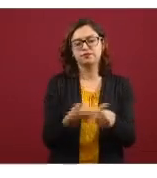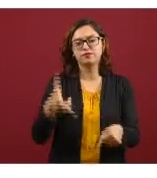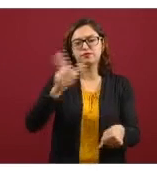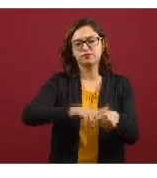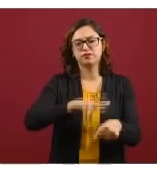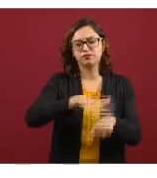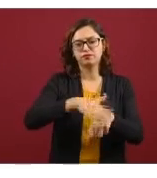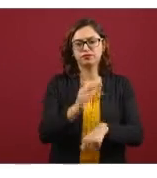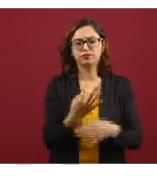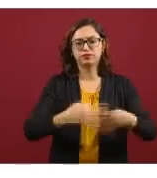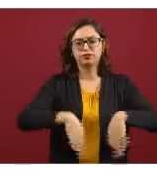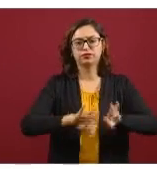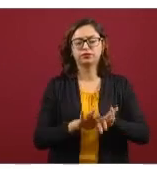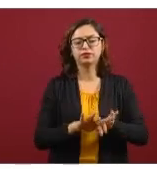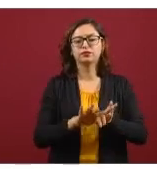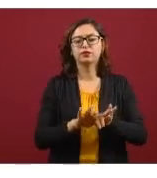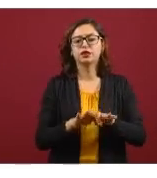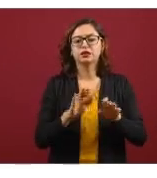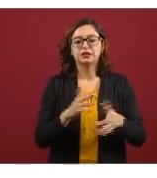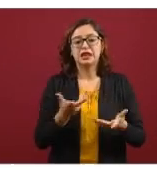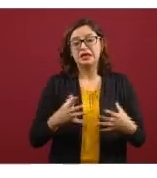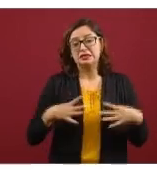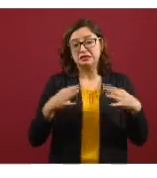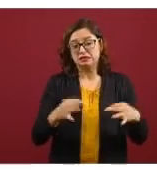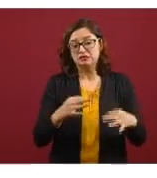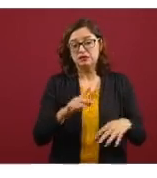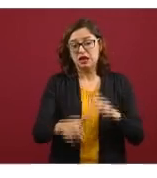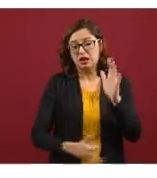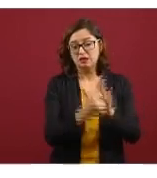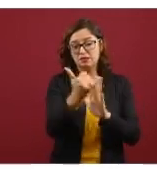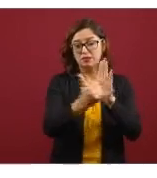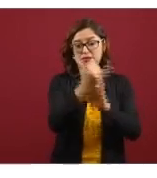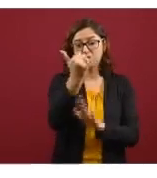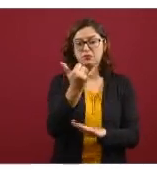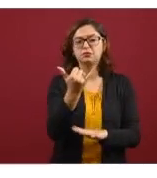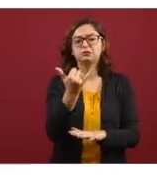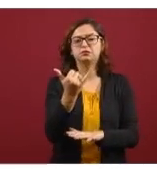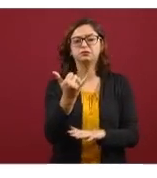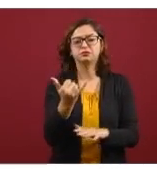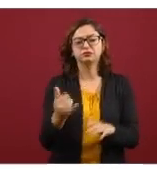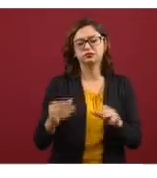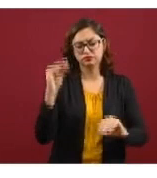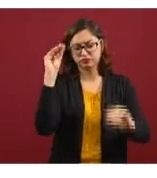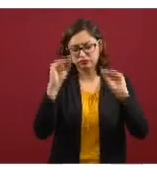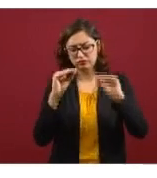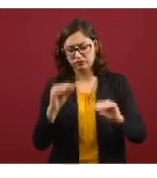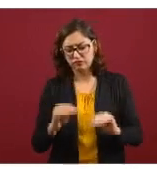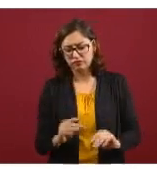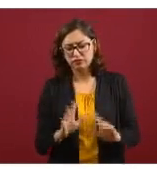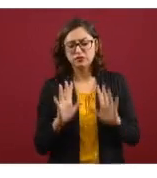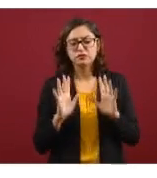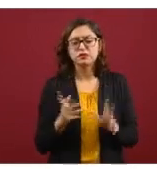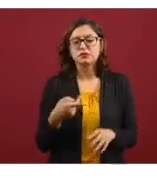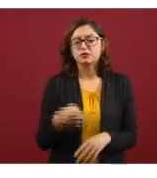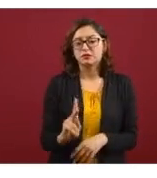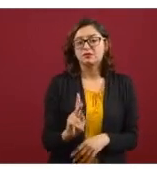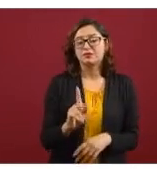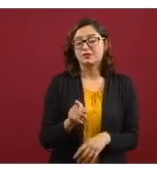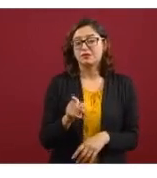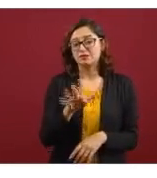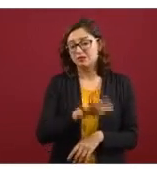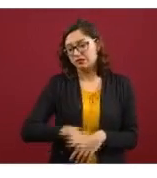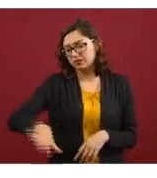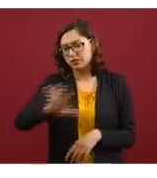Cuando se crearon, una de las partes que quedó un poco superada en el diseño original es el área de